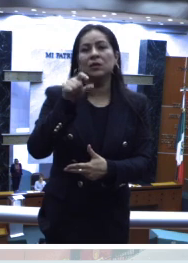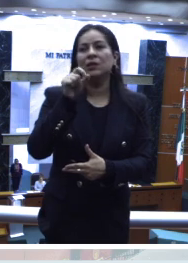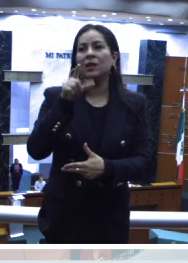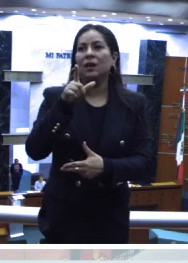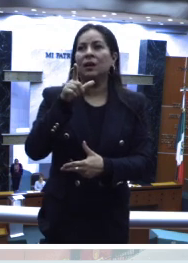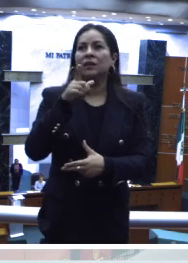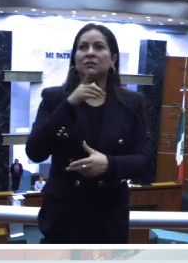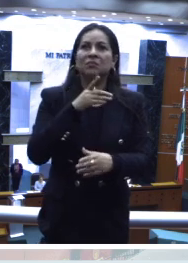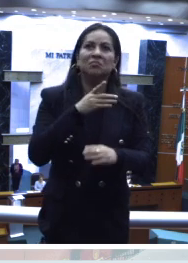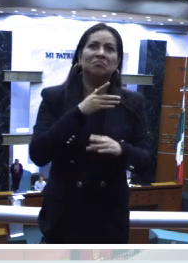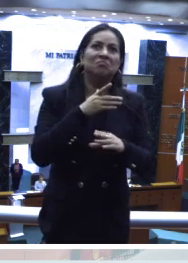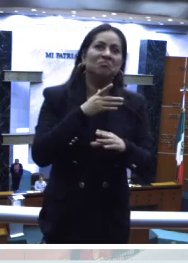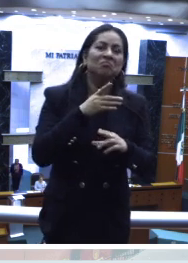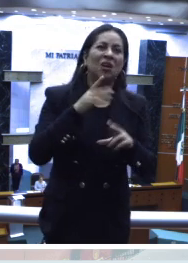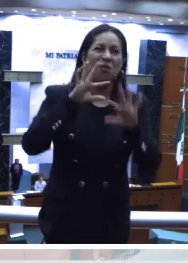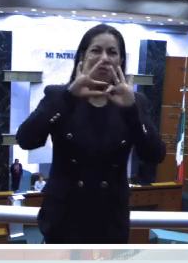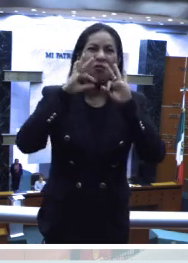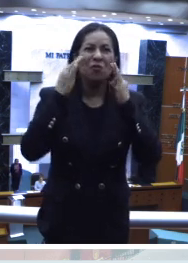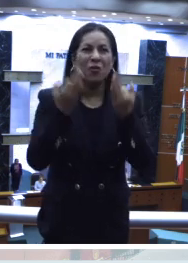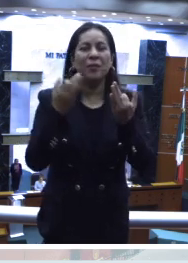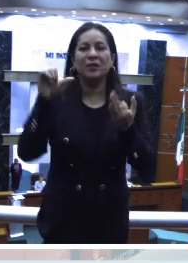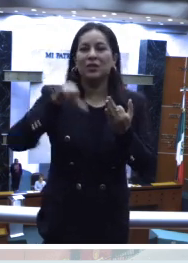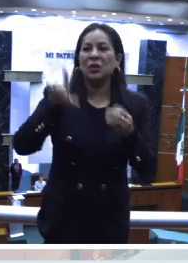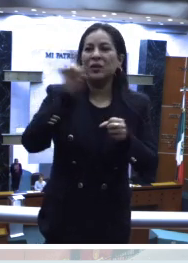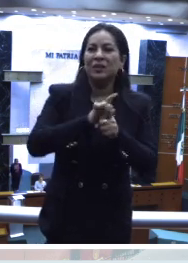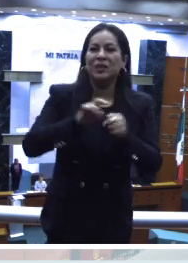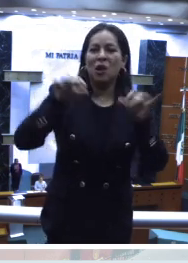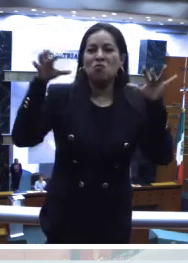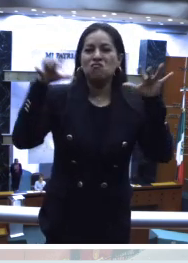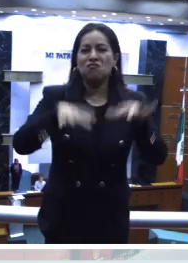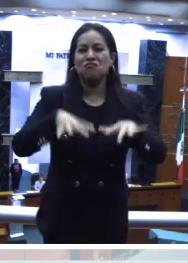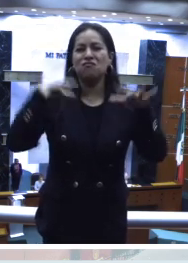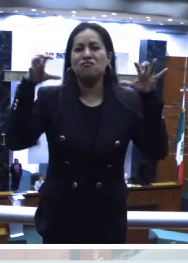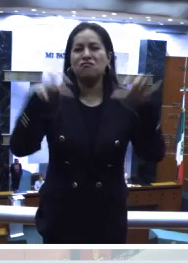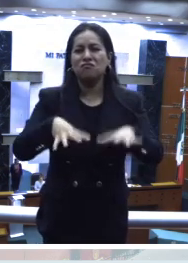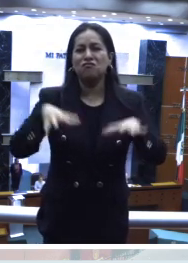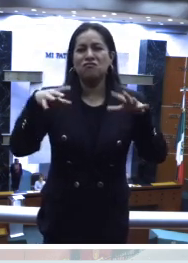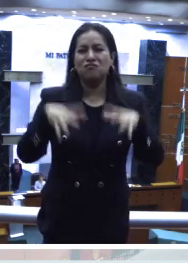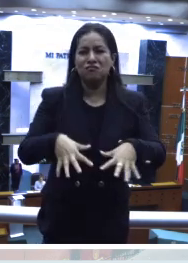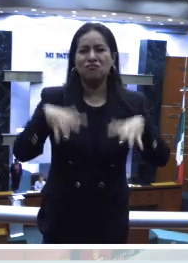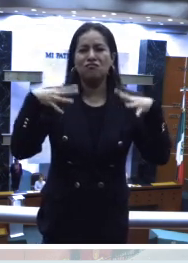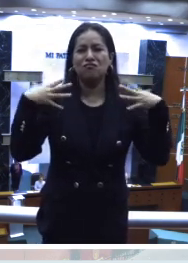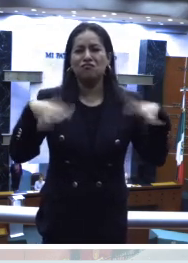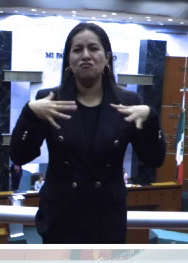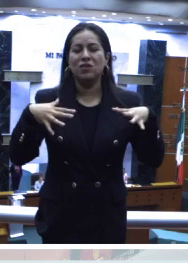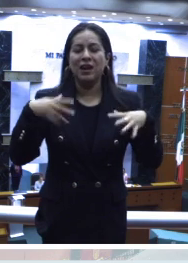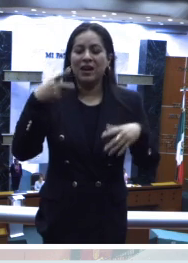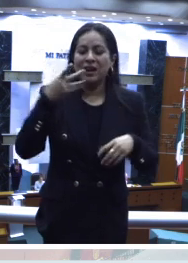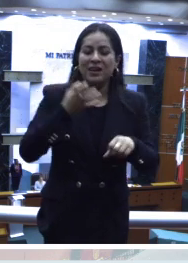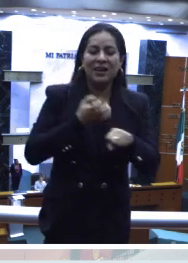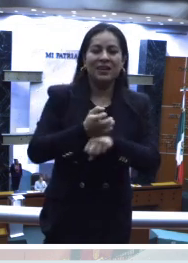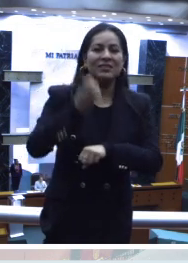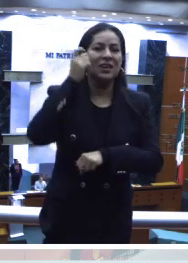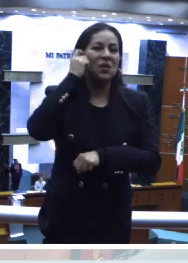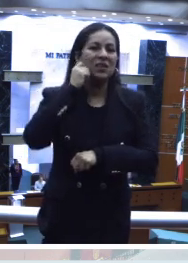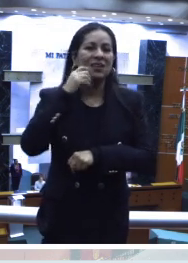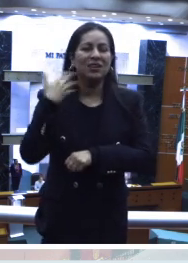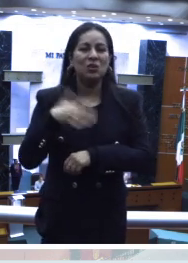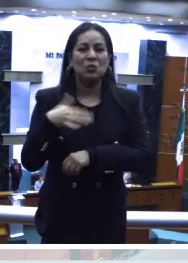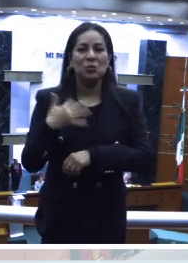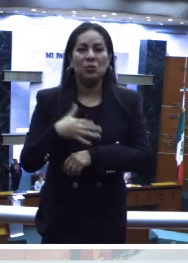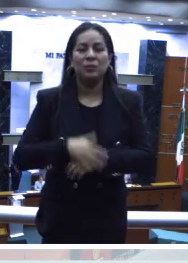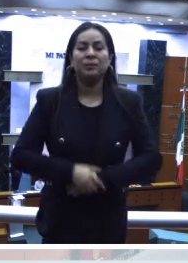que están ocasionando hasta el día de hoy lluvias muy fuertes en gran parte de nuestro Estado de